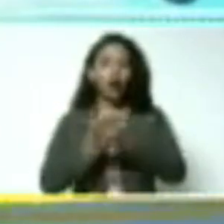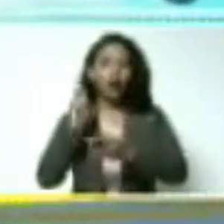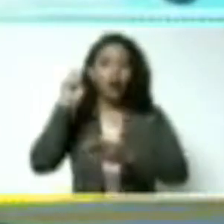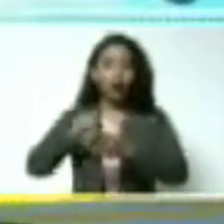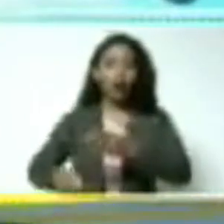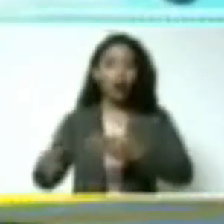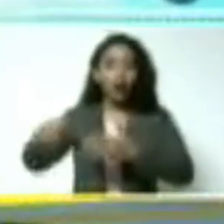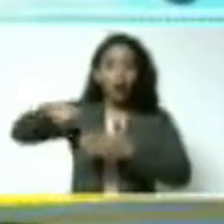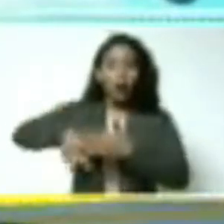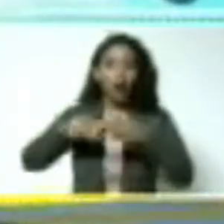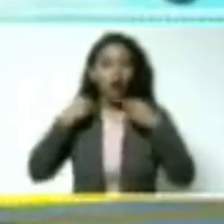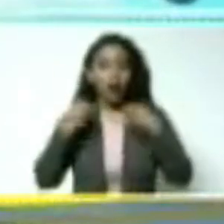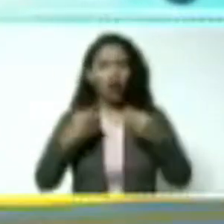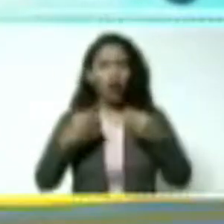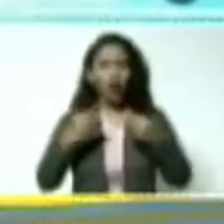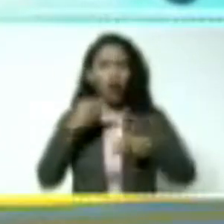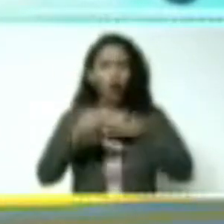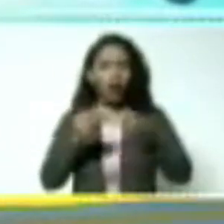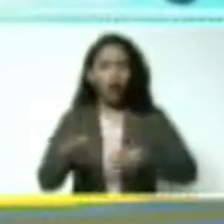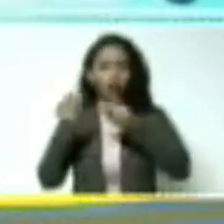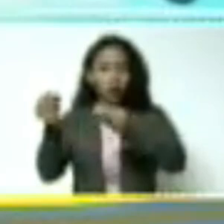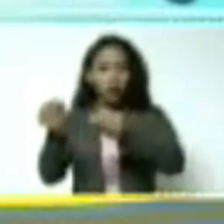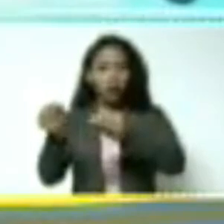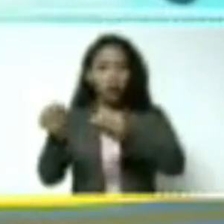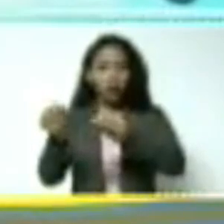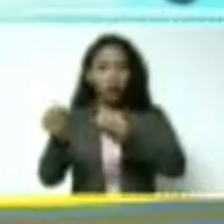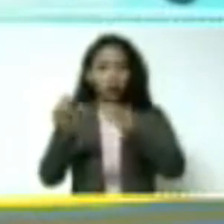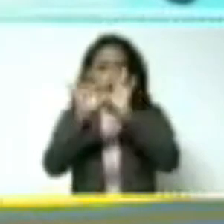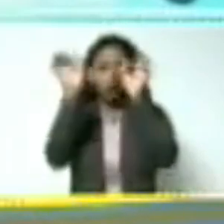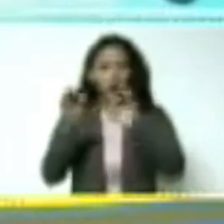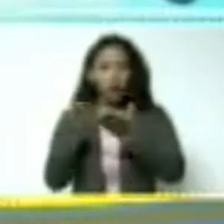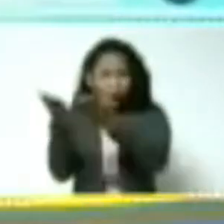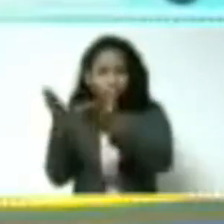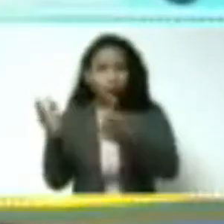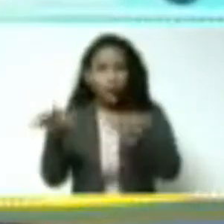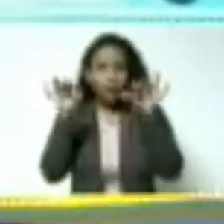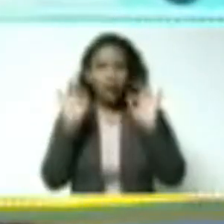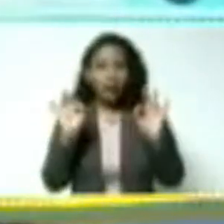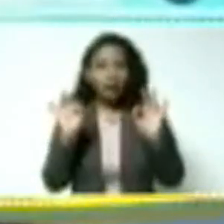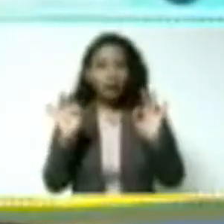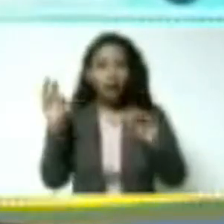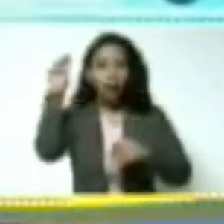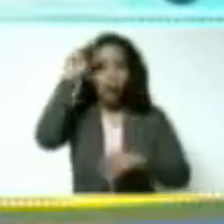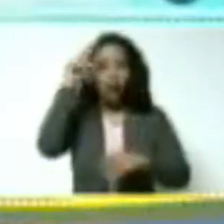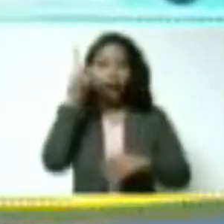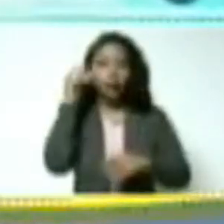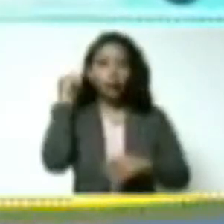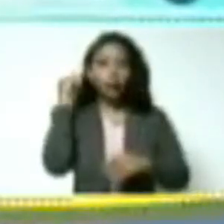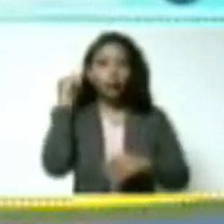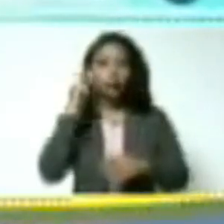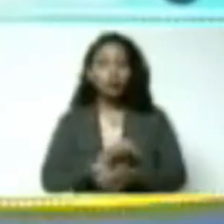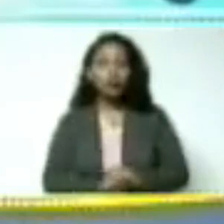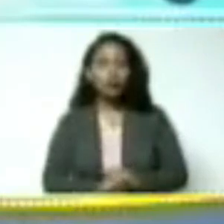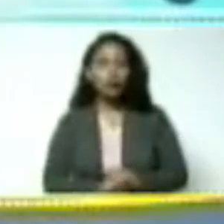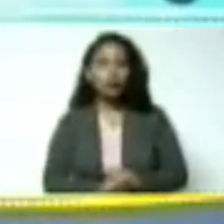cuenta para dotar como un regalo, pues, especial a los maestros y